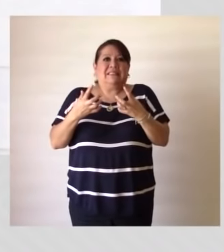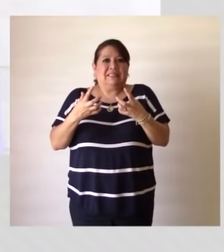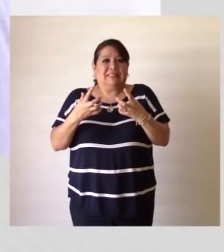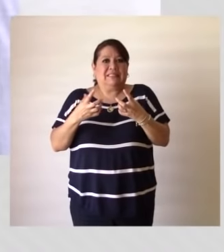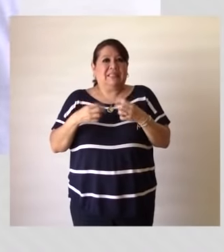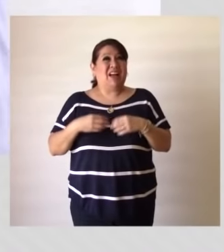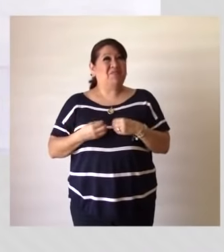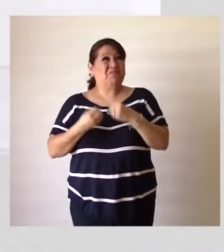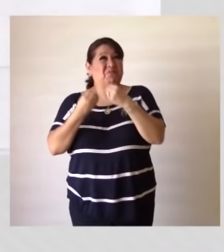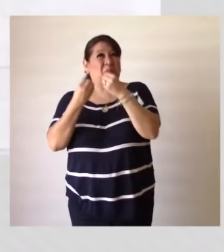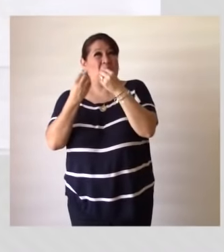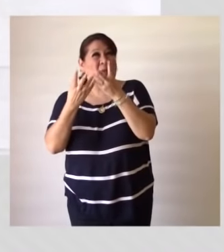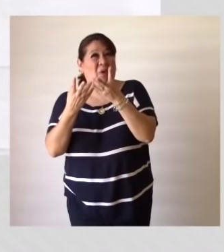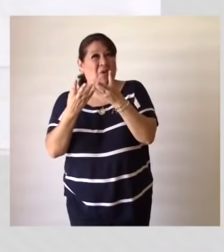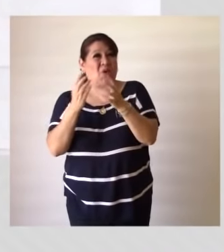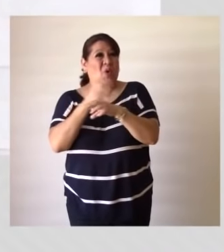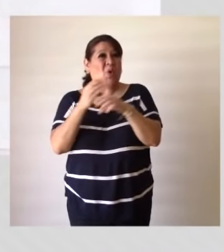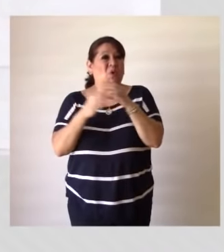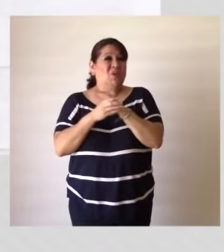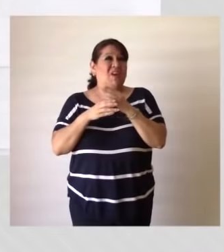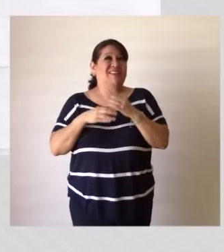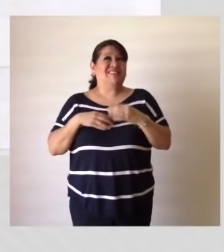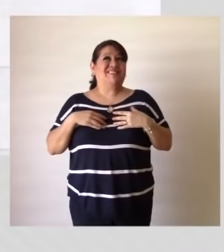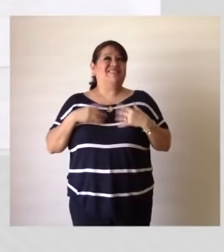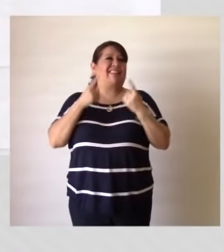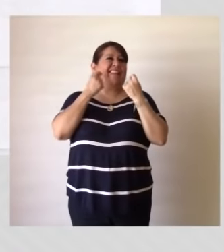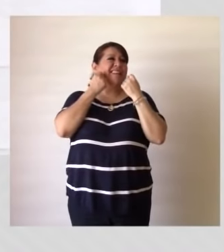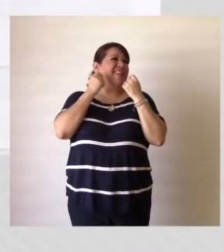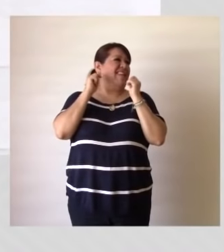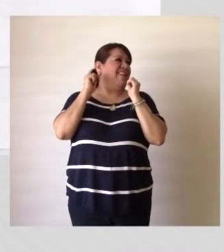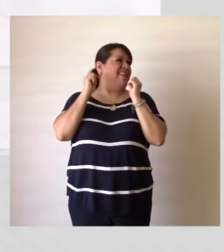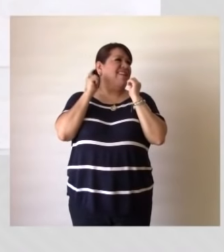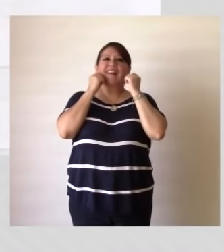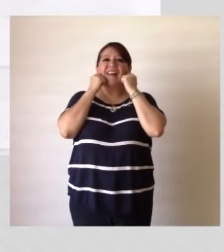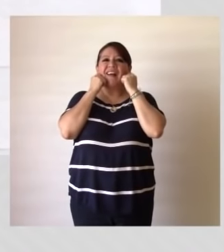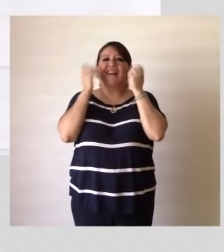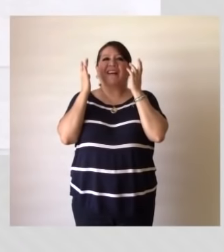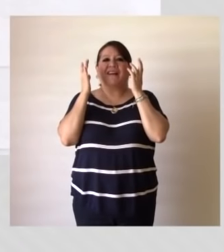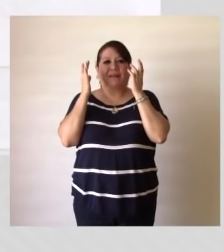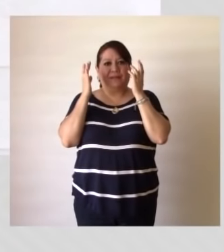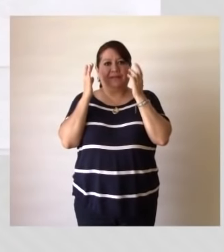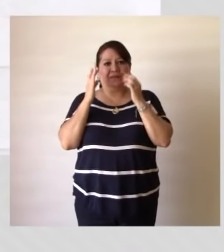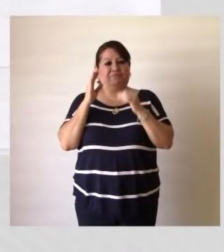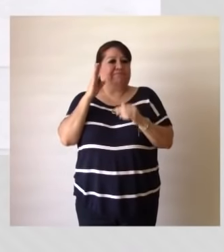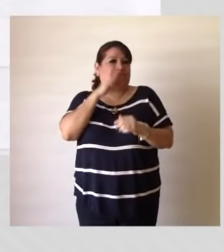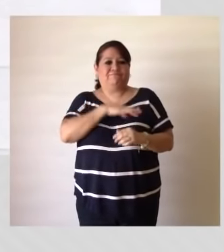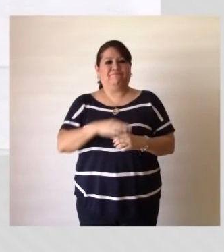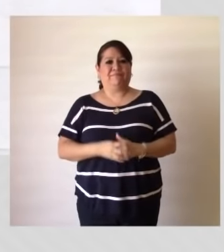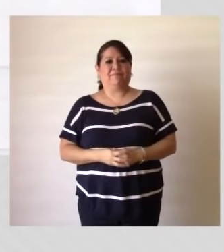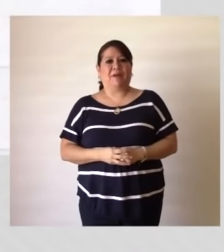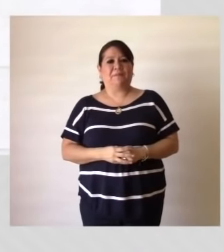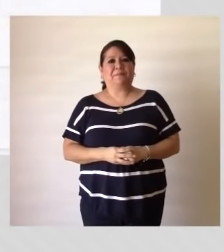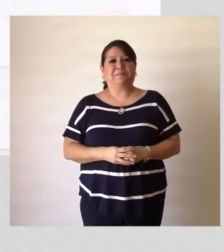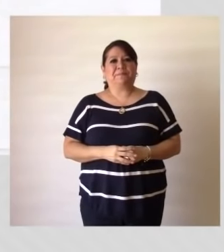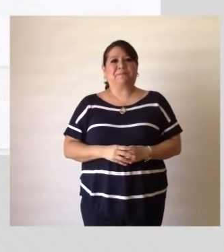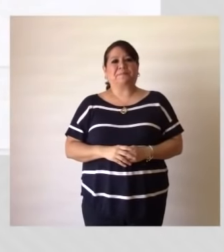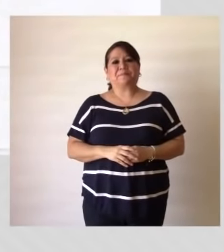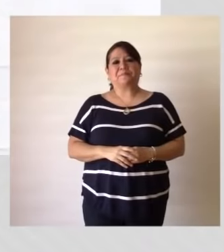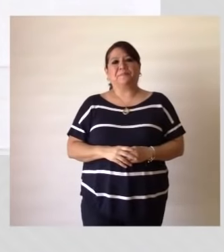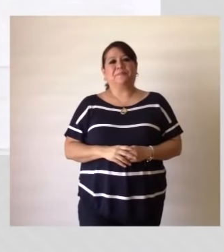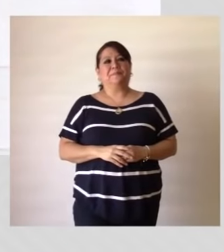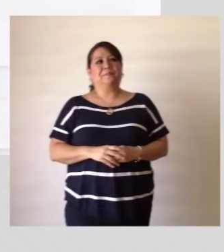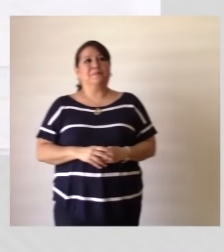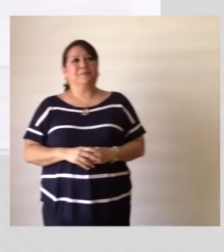padre no estás dando lo mejor de ti no estás dando lo mejor de tu tiempo no estás dando tu mejor esfuerzo en la